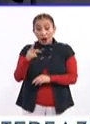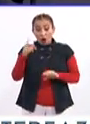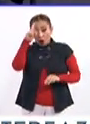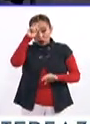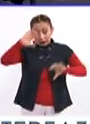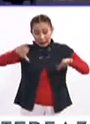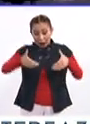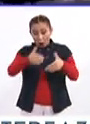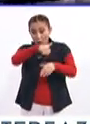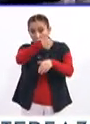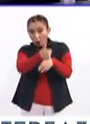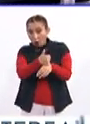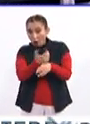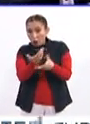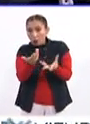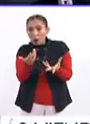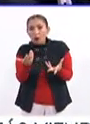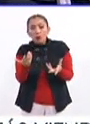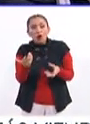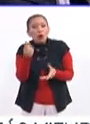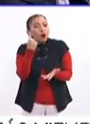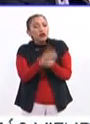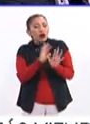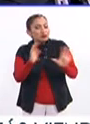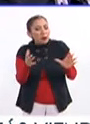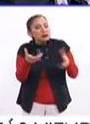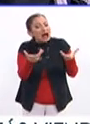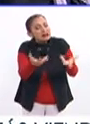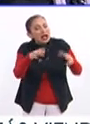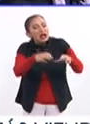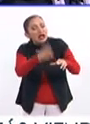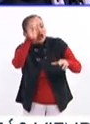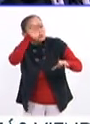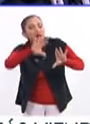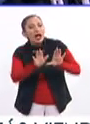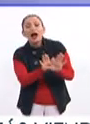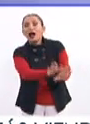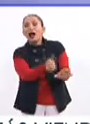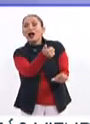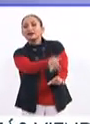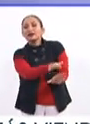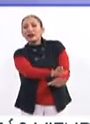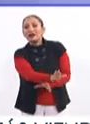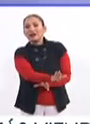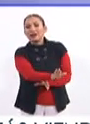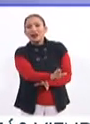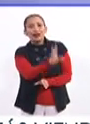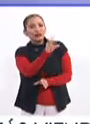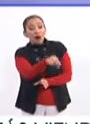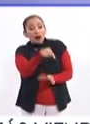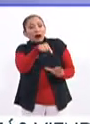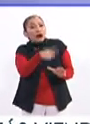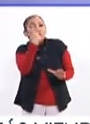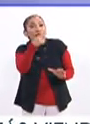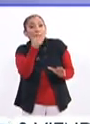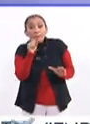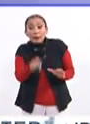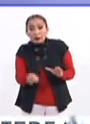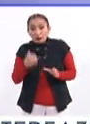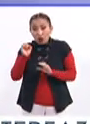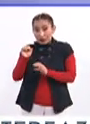de este consejo no queda nada más con vamos a hacer un consejo consultivo, etcétera, sino que la